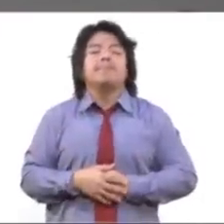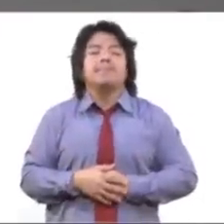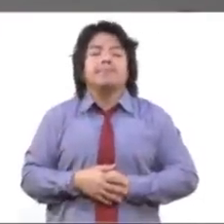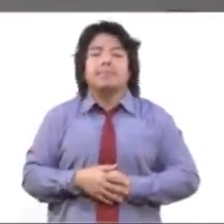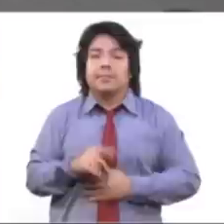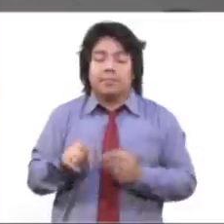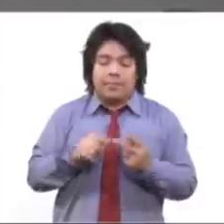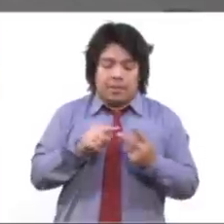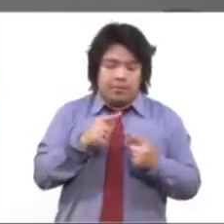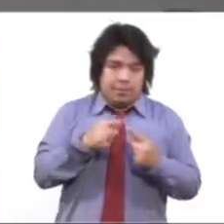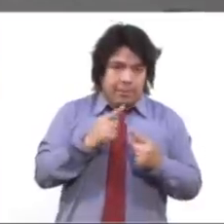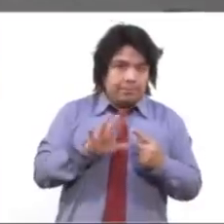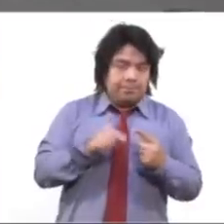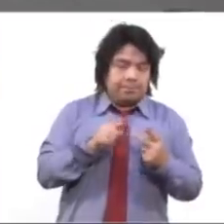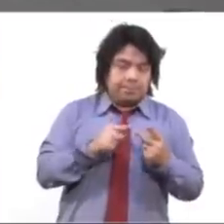Segundo tema.